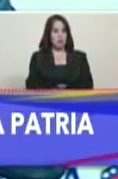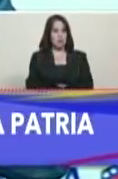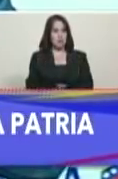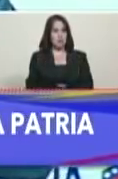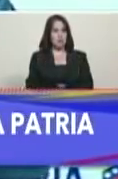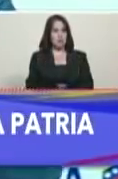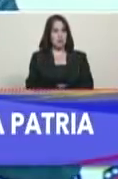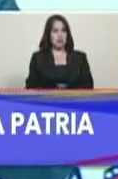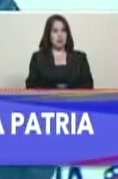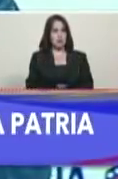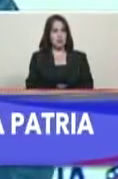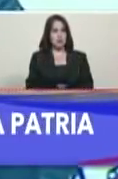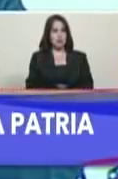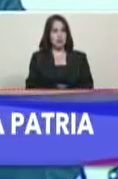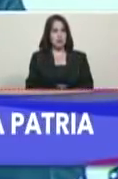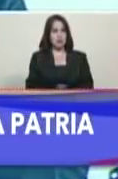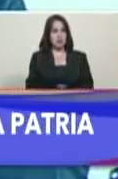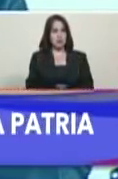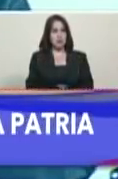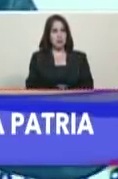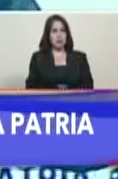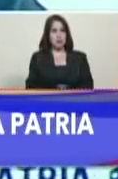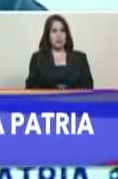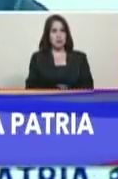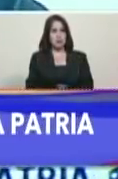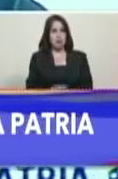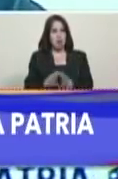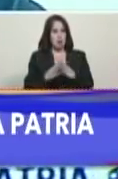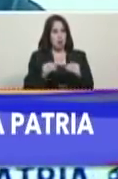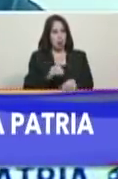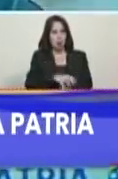plazas Bolívar de todo el país.